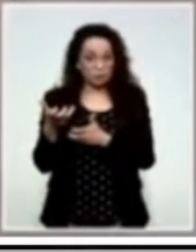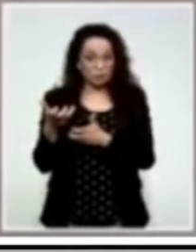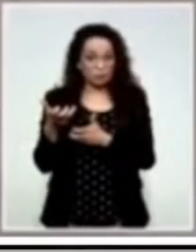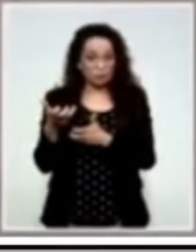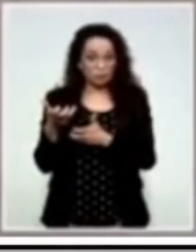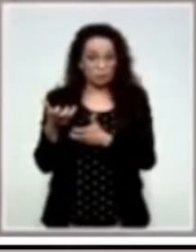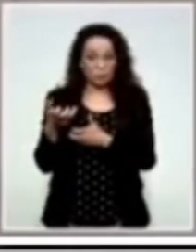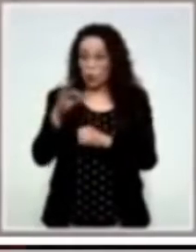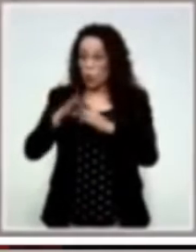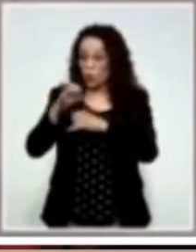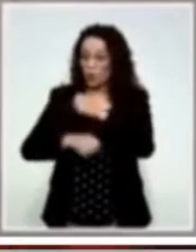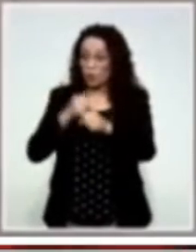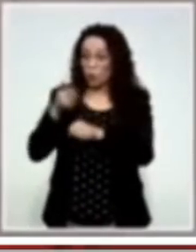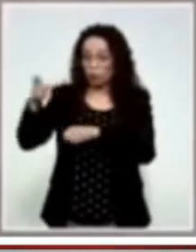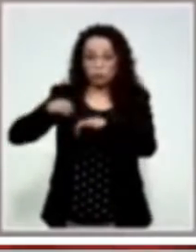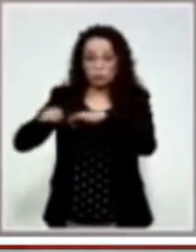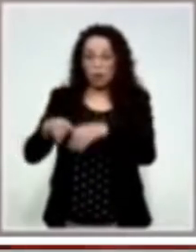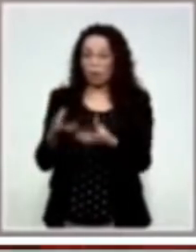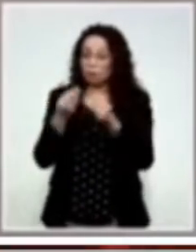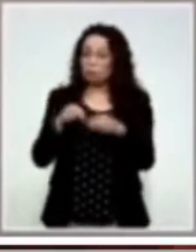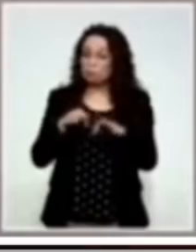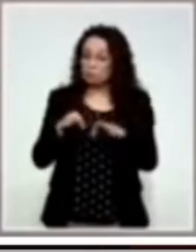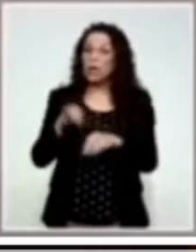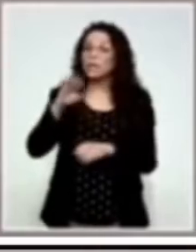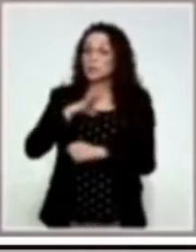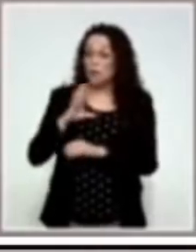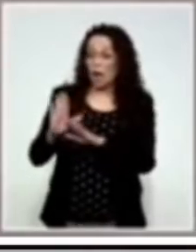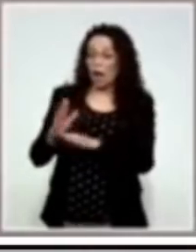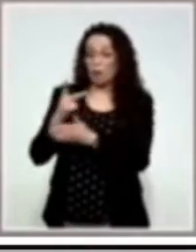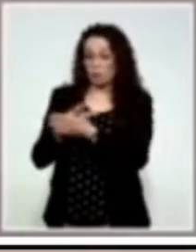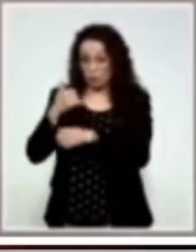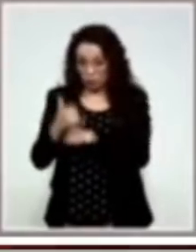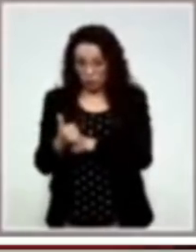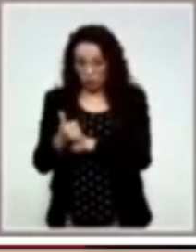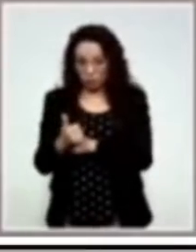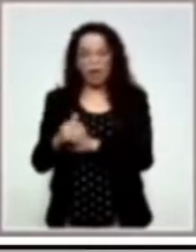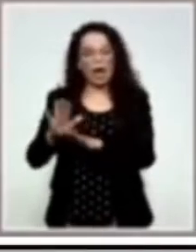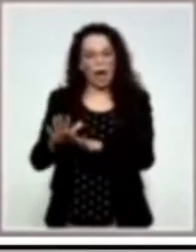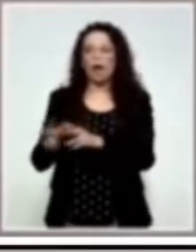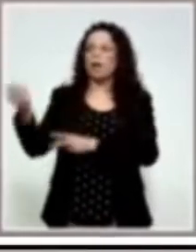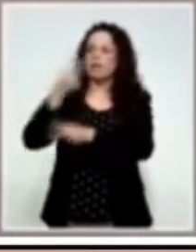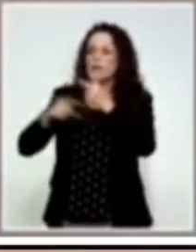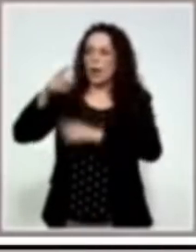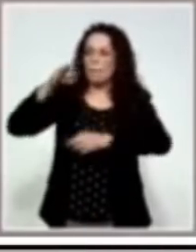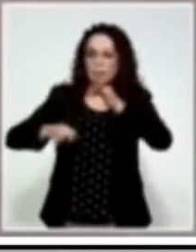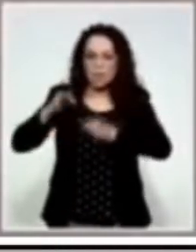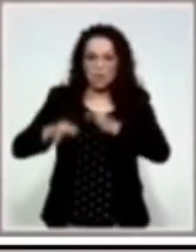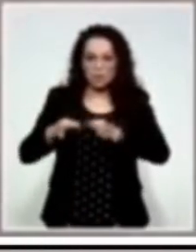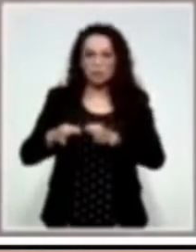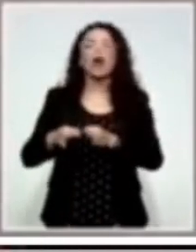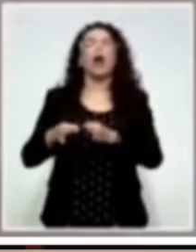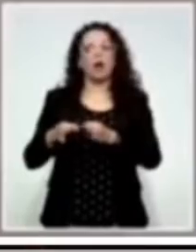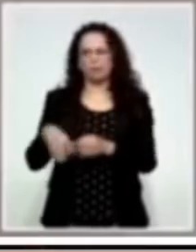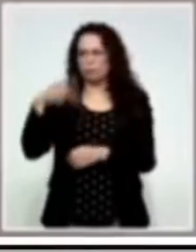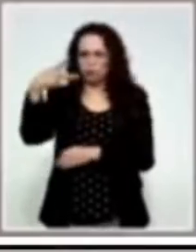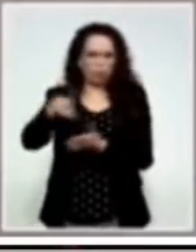de su gestión. Consecuentemente sí dejó un proyecto. La ministra que llega tiene todo el derecho, como además es usual